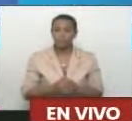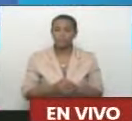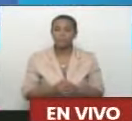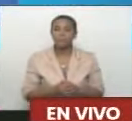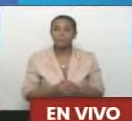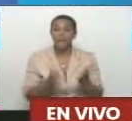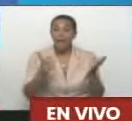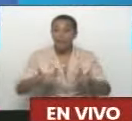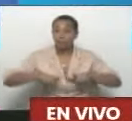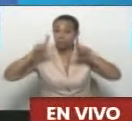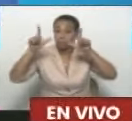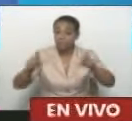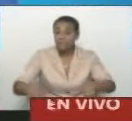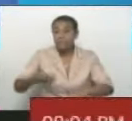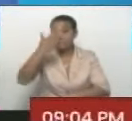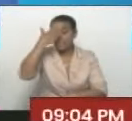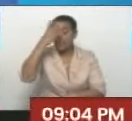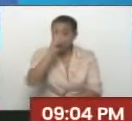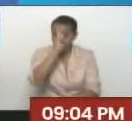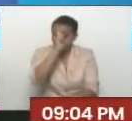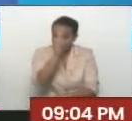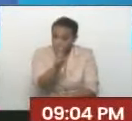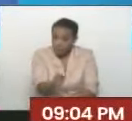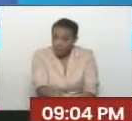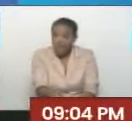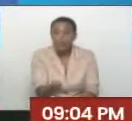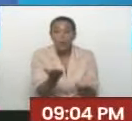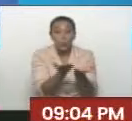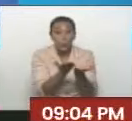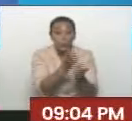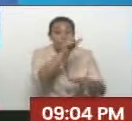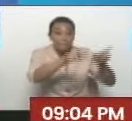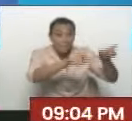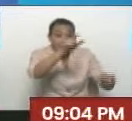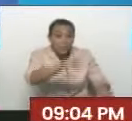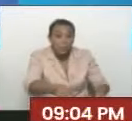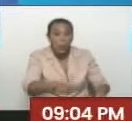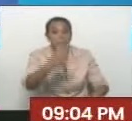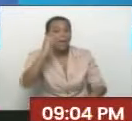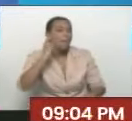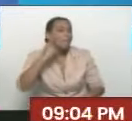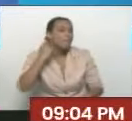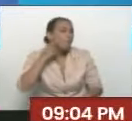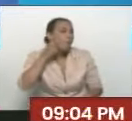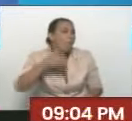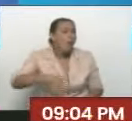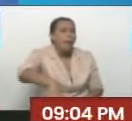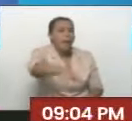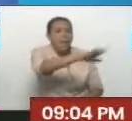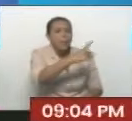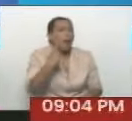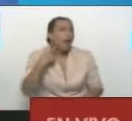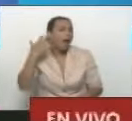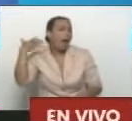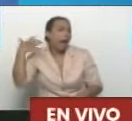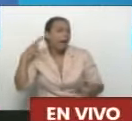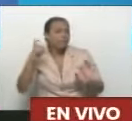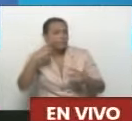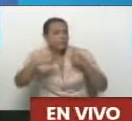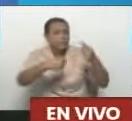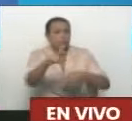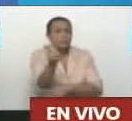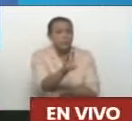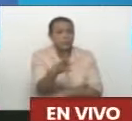La acreditación de saberes, reconocimiento académico de saberes vinculados a músicas, cantos, ritmos y bailes de la